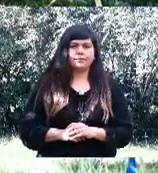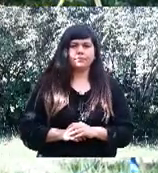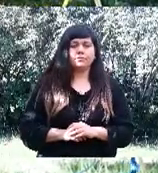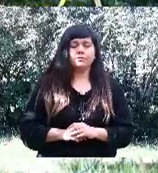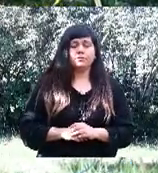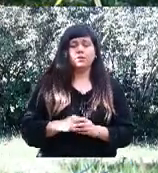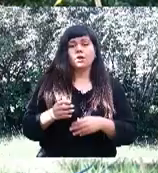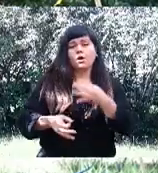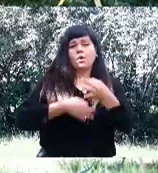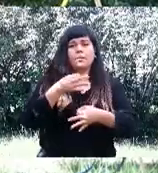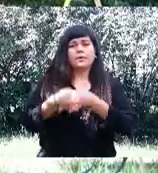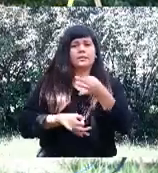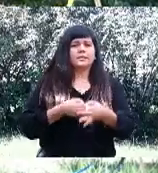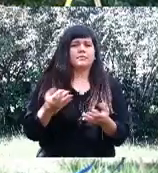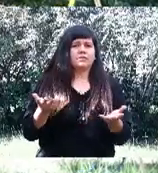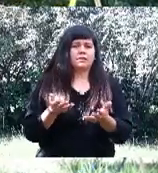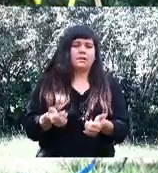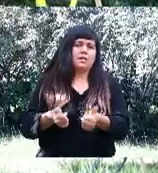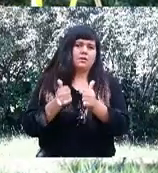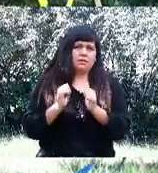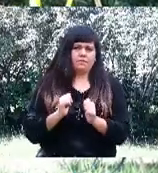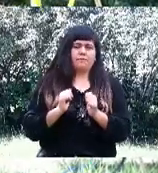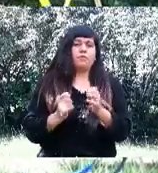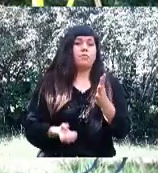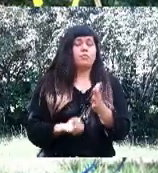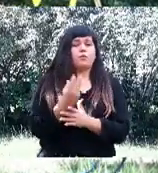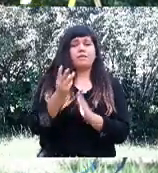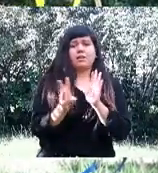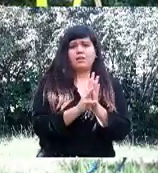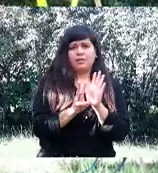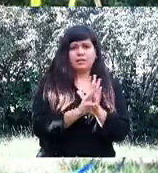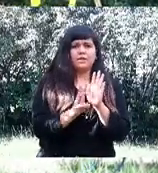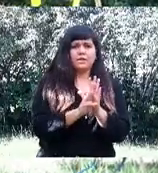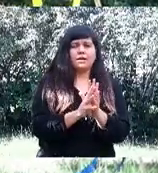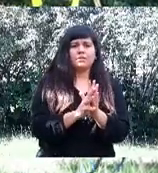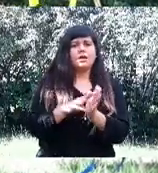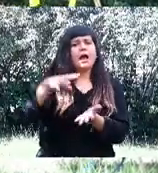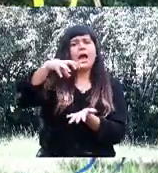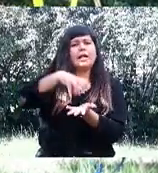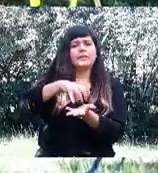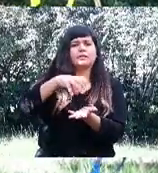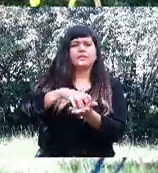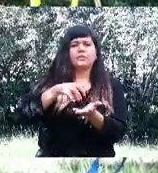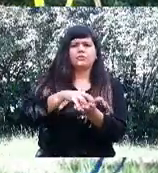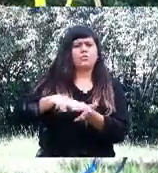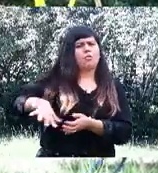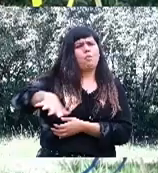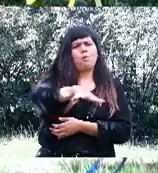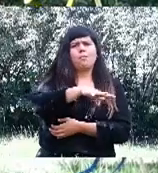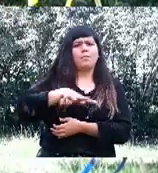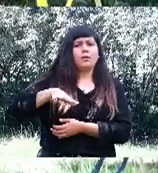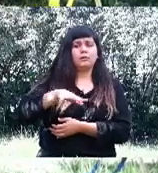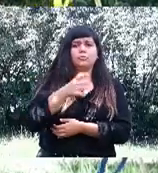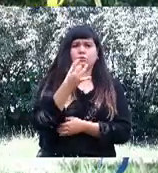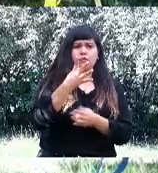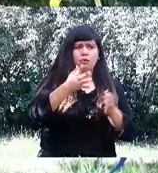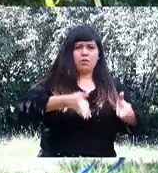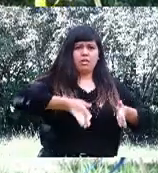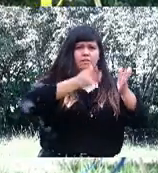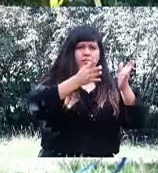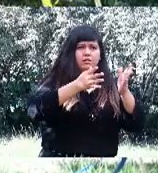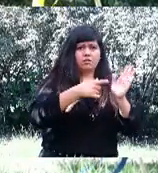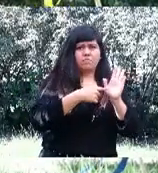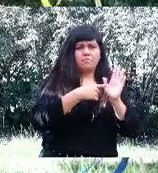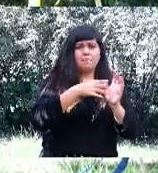bueno como les comentaba el desafío era darle una identidad al al centro completo no solamente al al edificio principal que es el